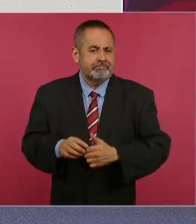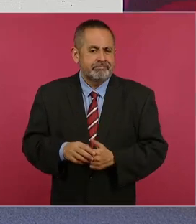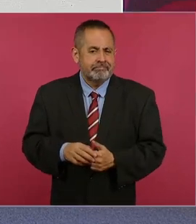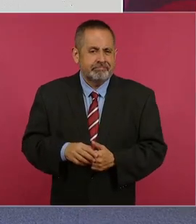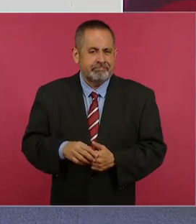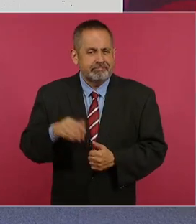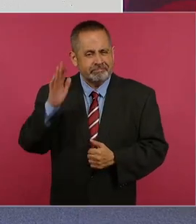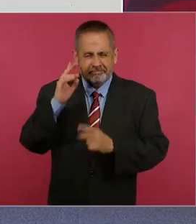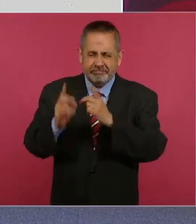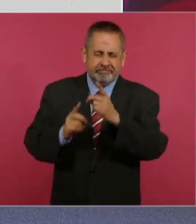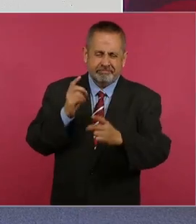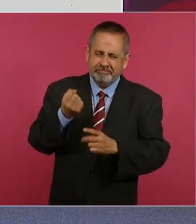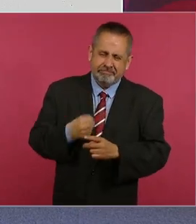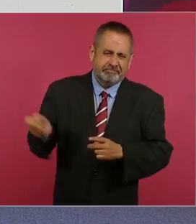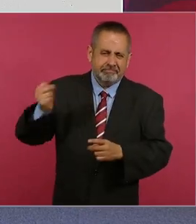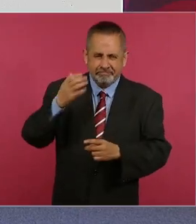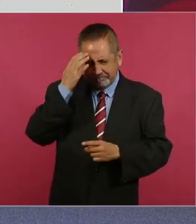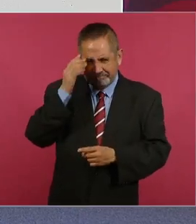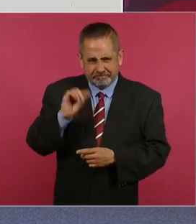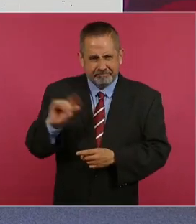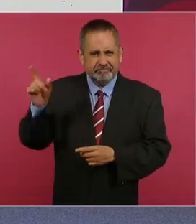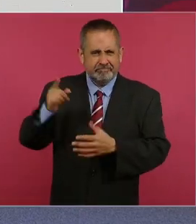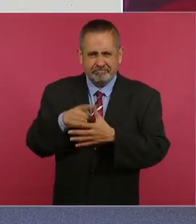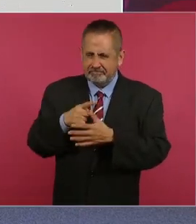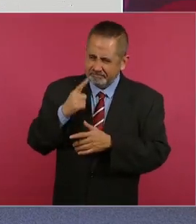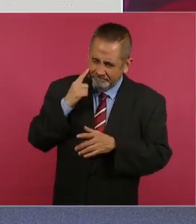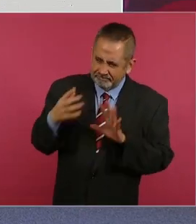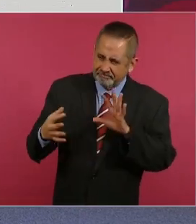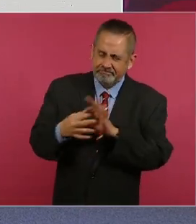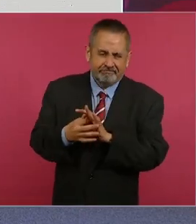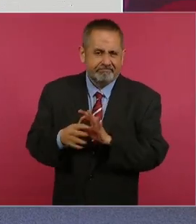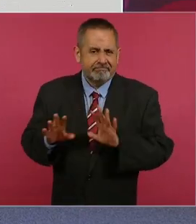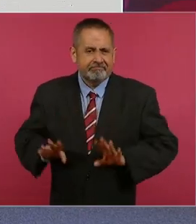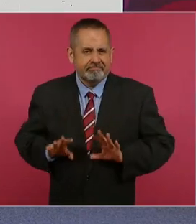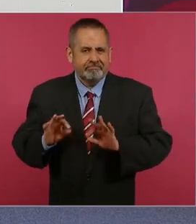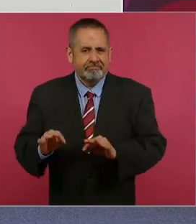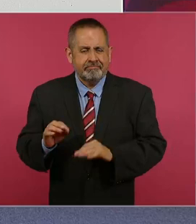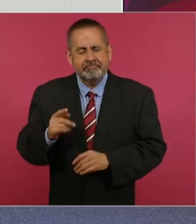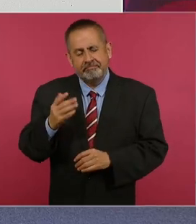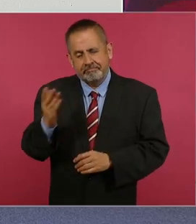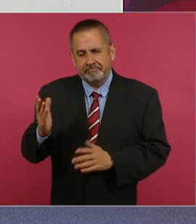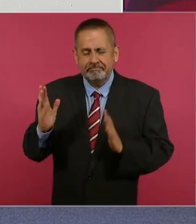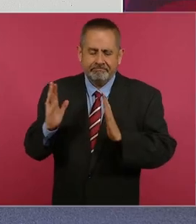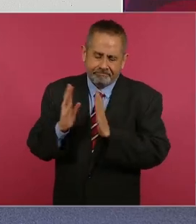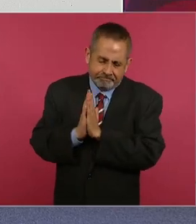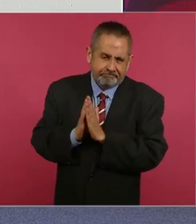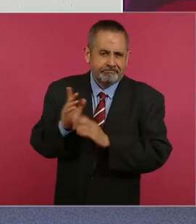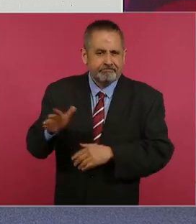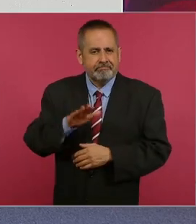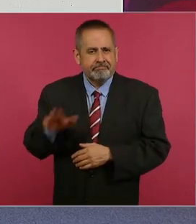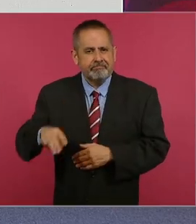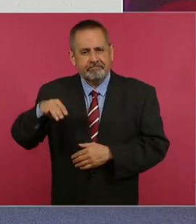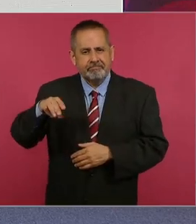de ese deporte con el que más me identifico, con el finado Maradona.